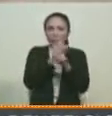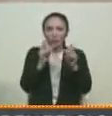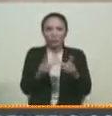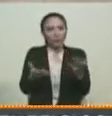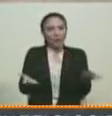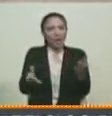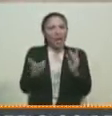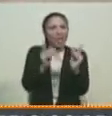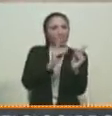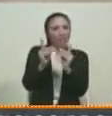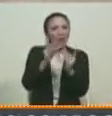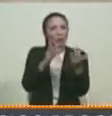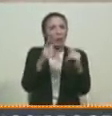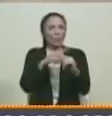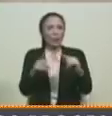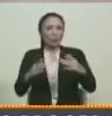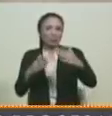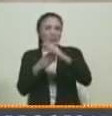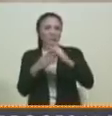Diálogo versus violencia.